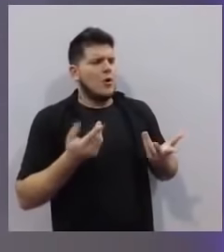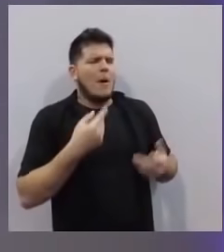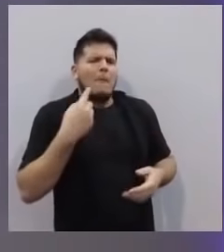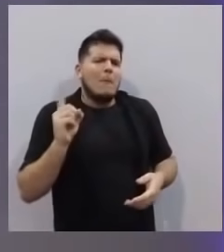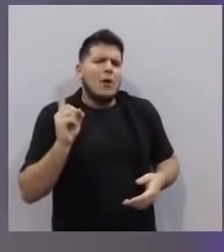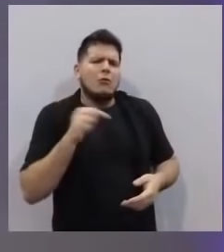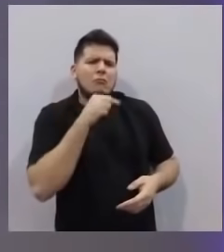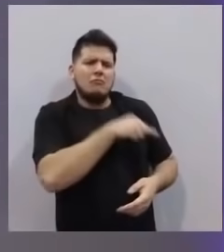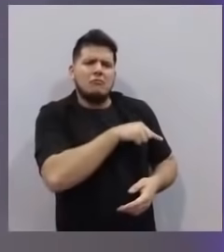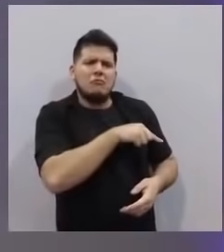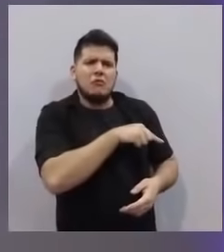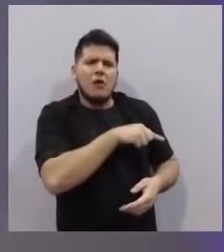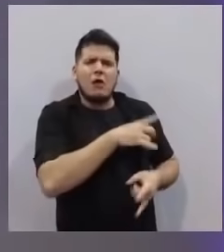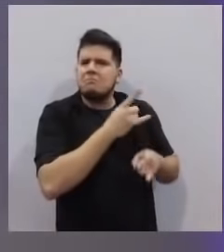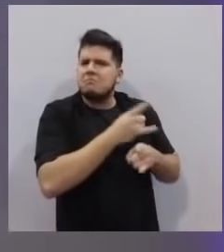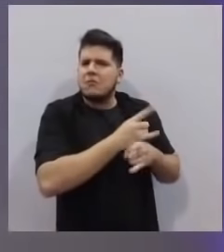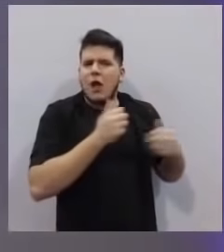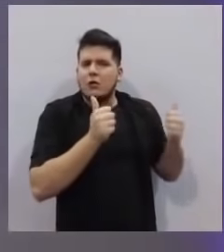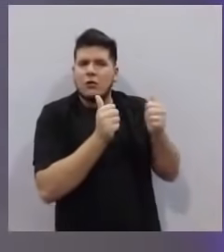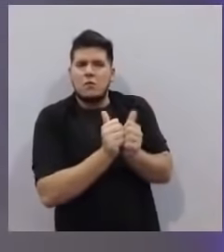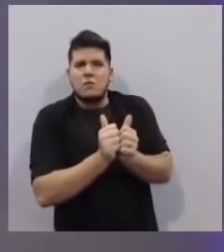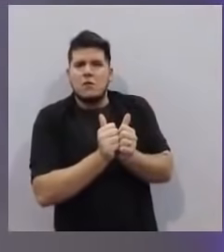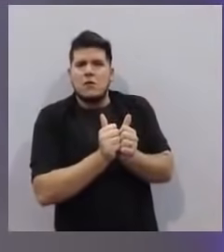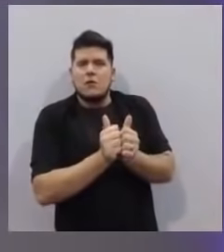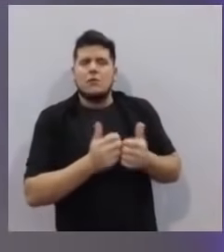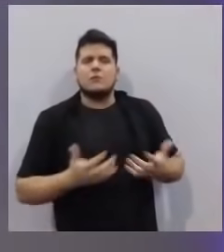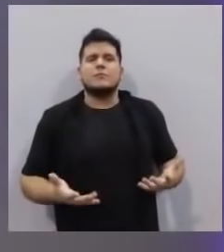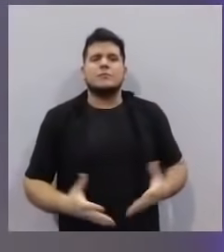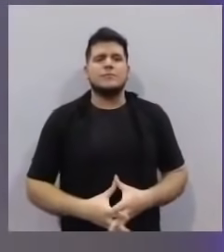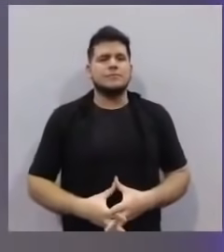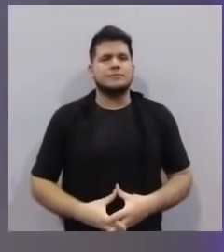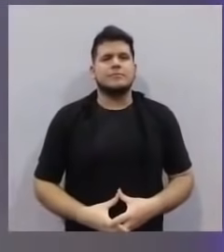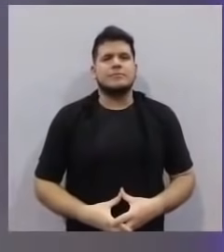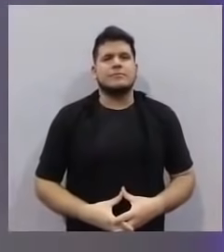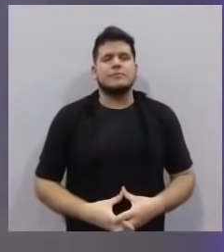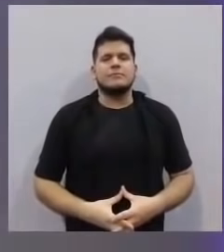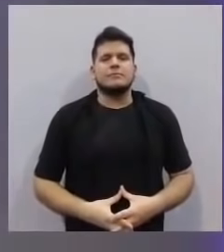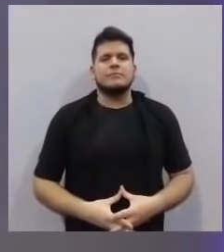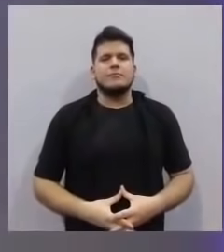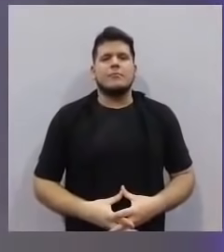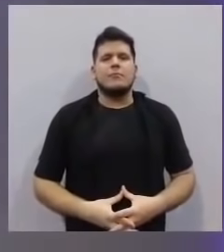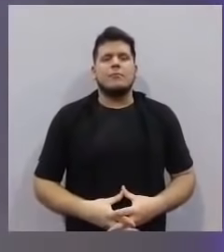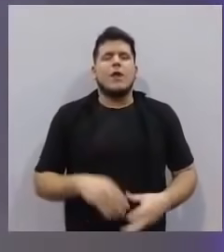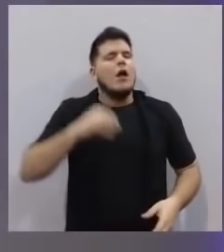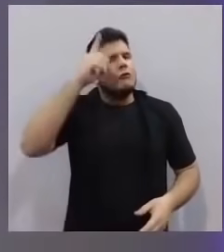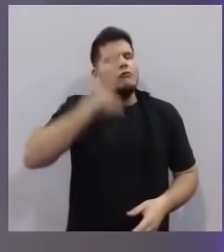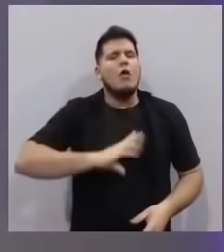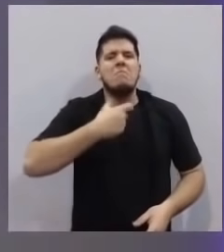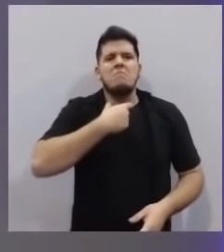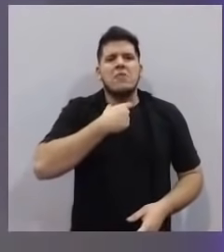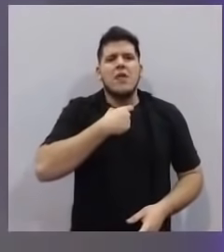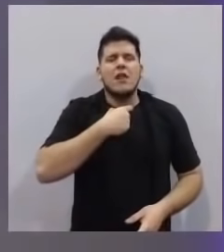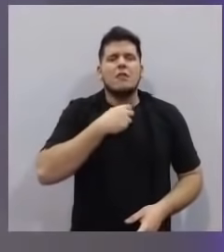problema en otras palabras lo que está diciendo dios hoy es si no disfrutas de mis promesas sino